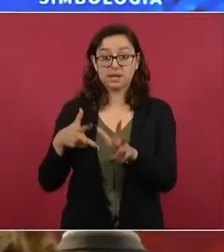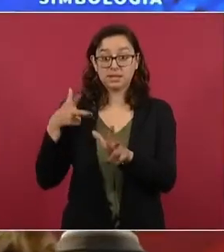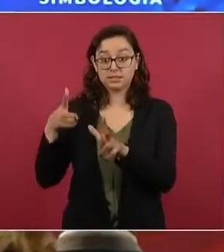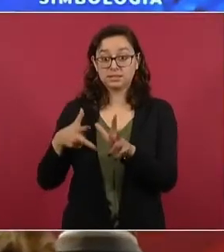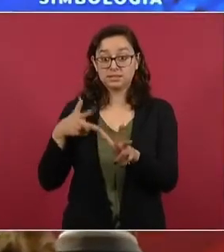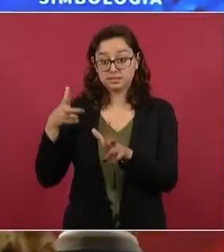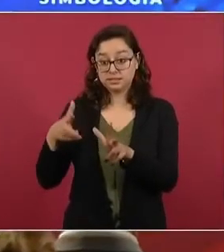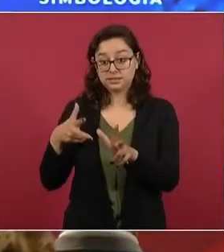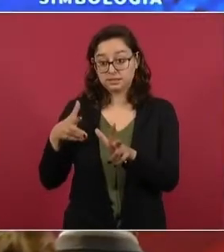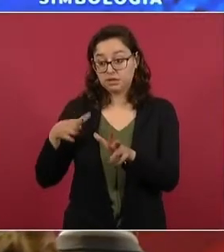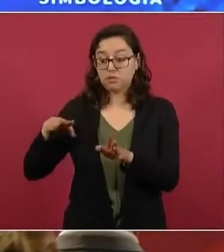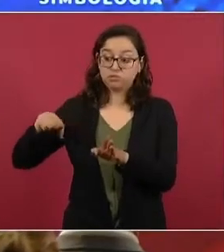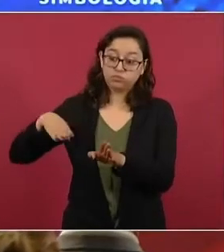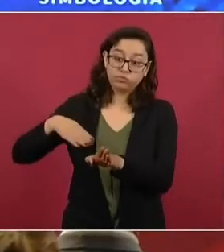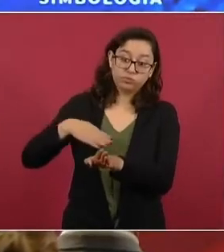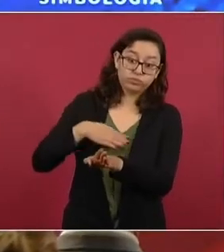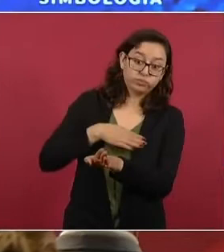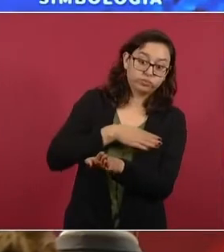por acá atrás.